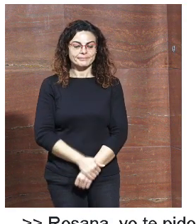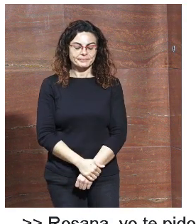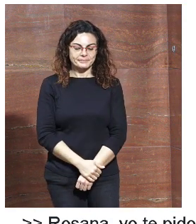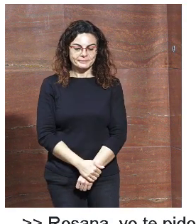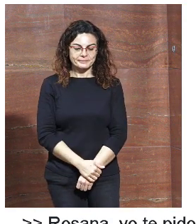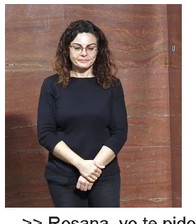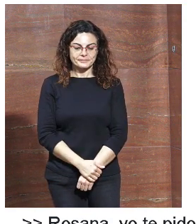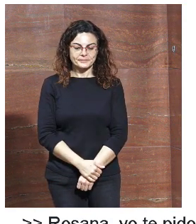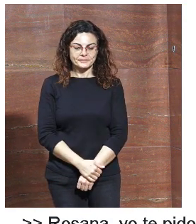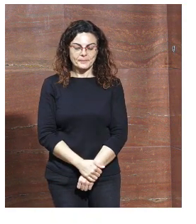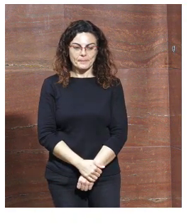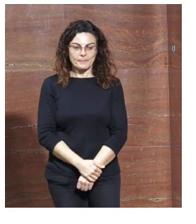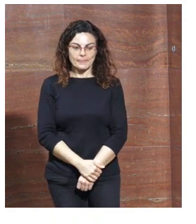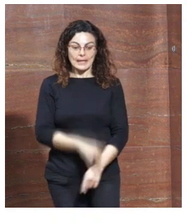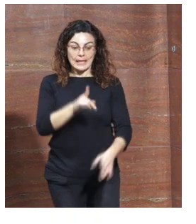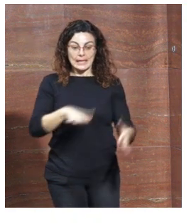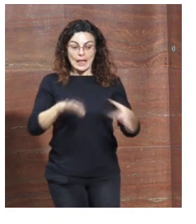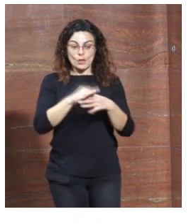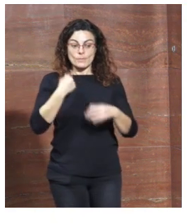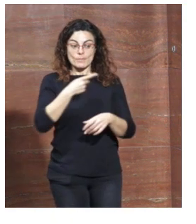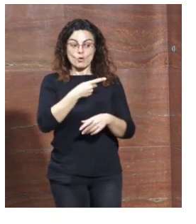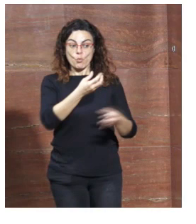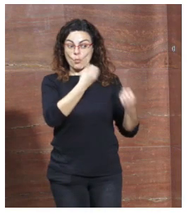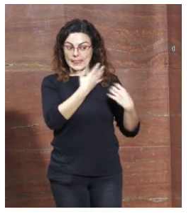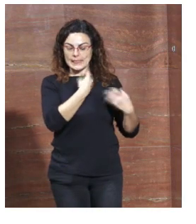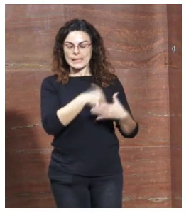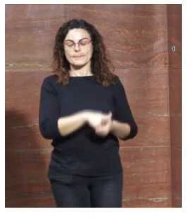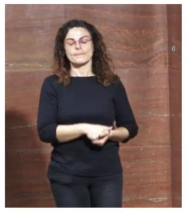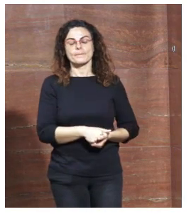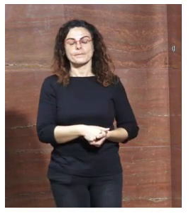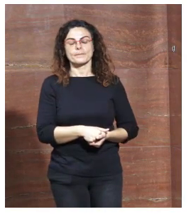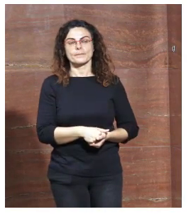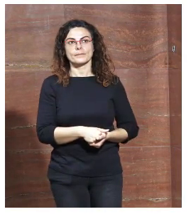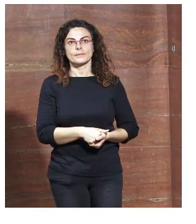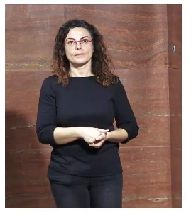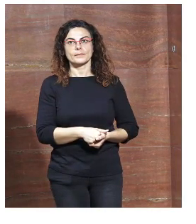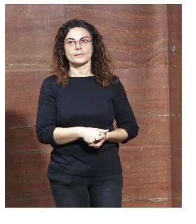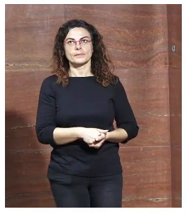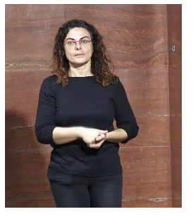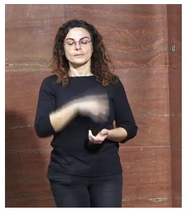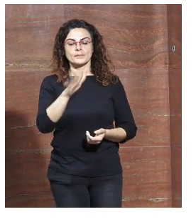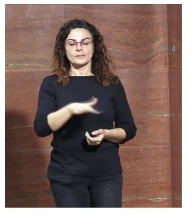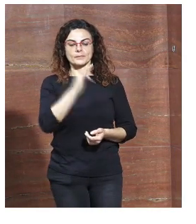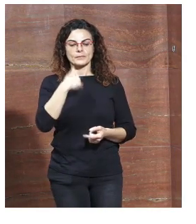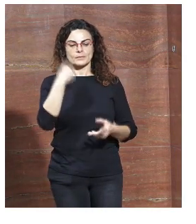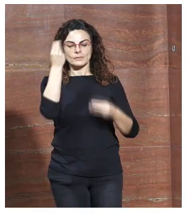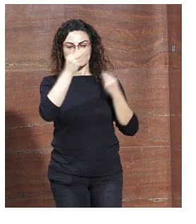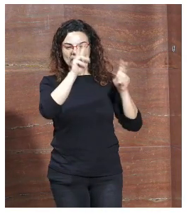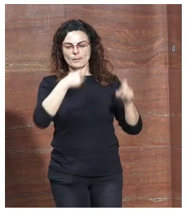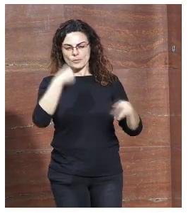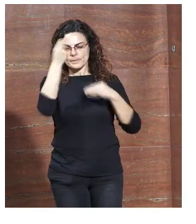Pues en base a lo que nos estaba contando y temas que también le daba vueltas,